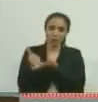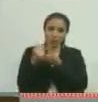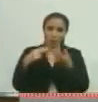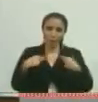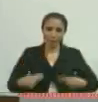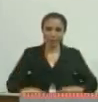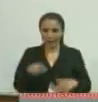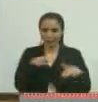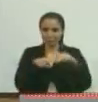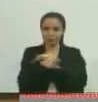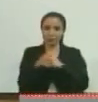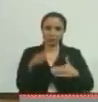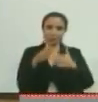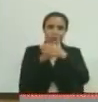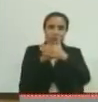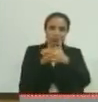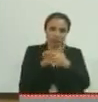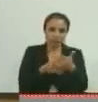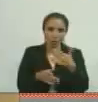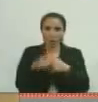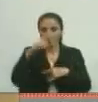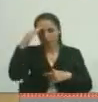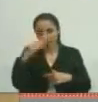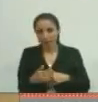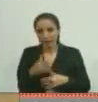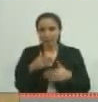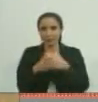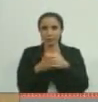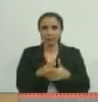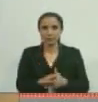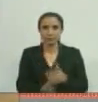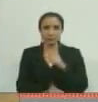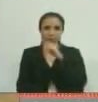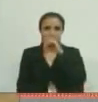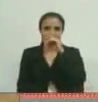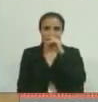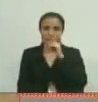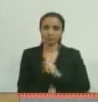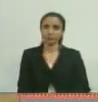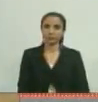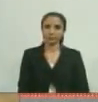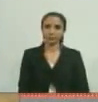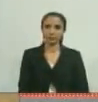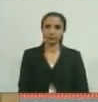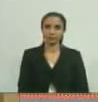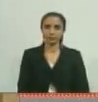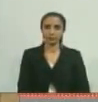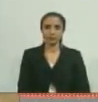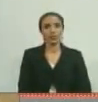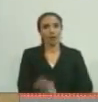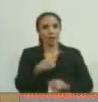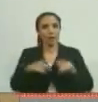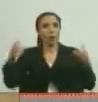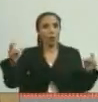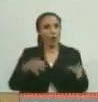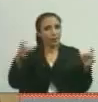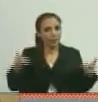ejército de Venezuela. La ayuda humanitaria topa con el ejército de Venezuela. No eran los guarimberos que tenían ahí